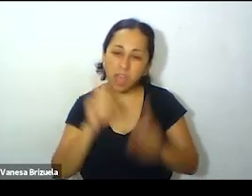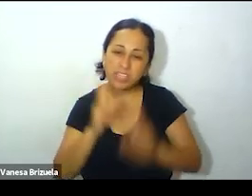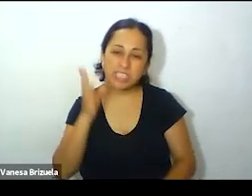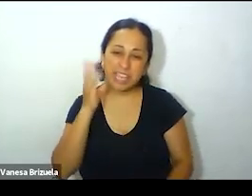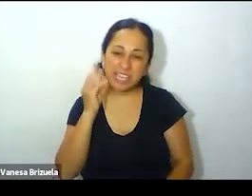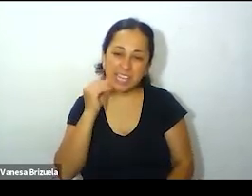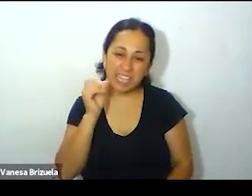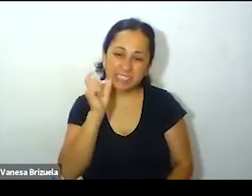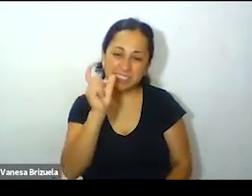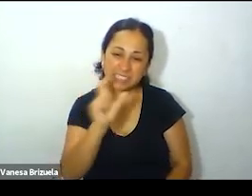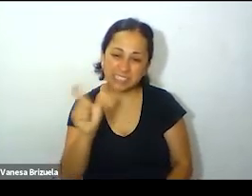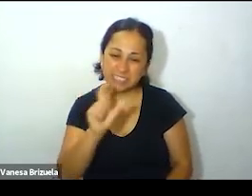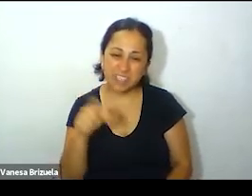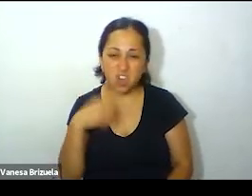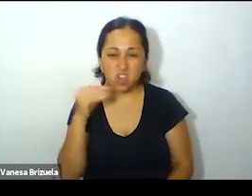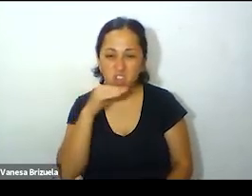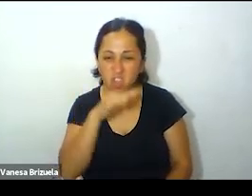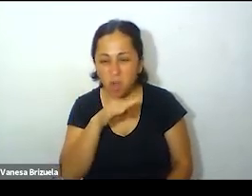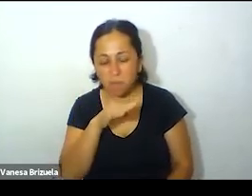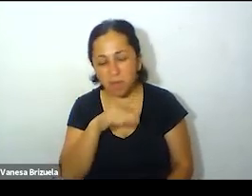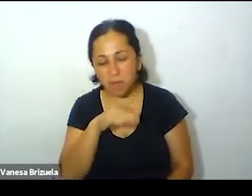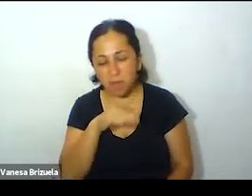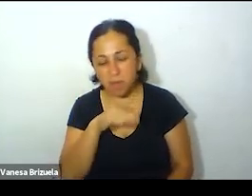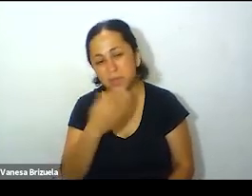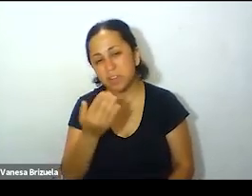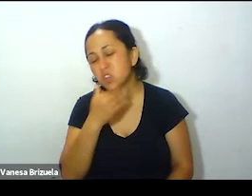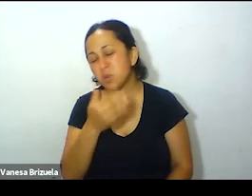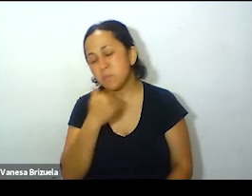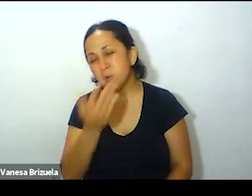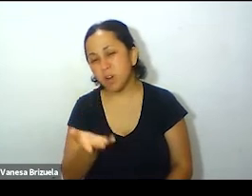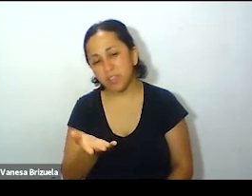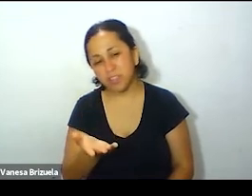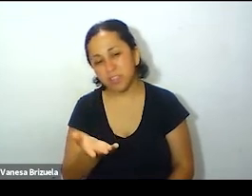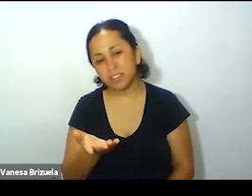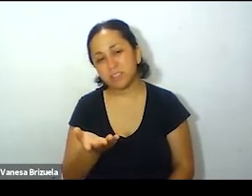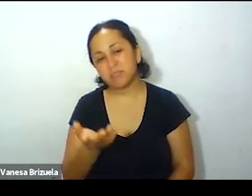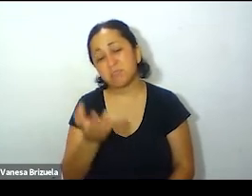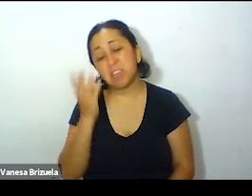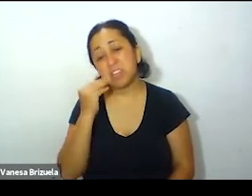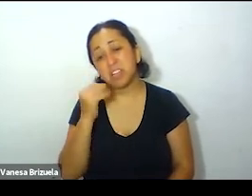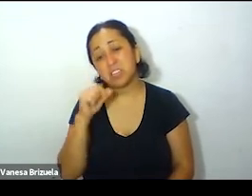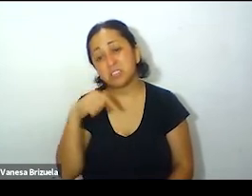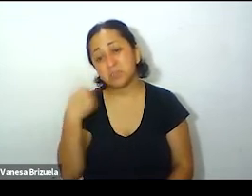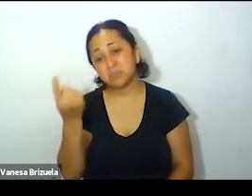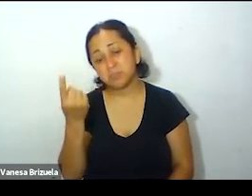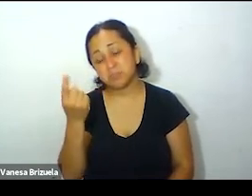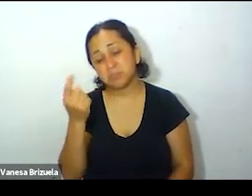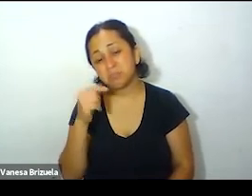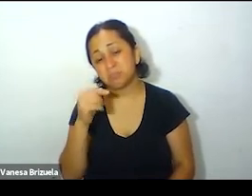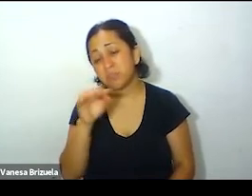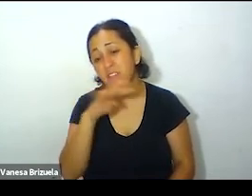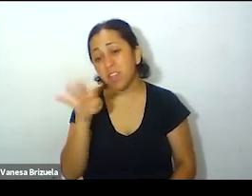inglés, porque todo esto aparece en otro idioma, pero no importa porque si hay algo que está en inglés